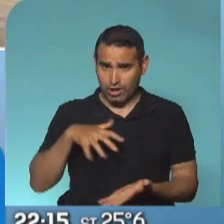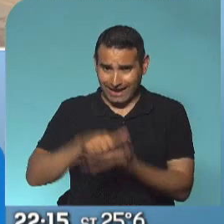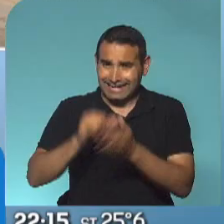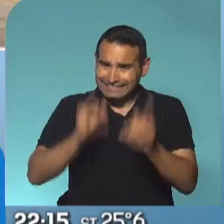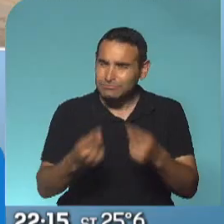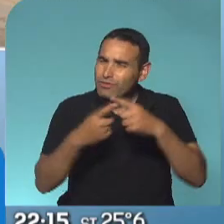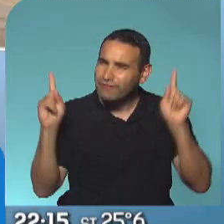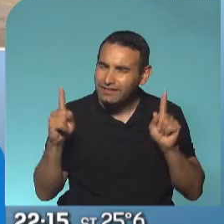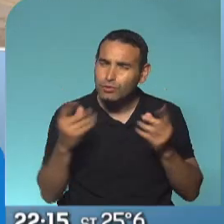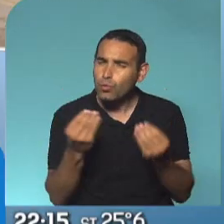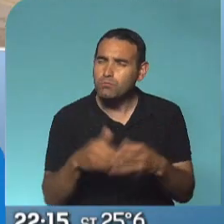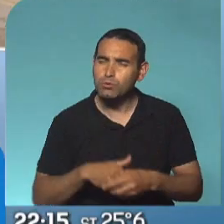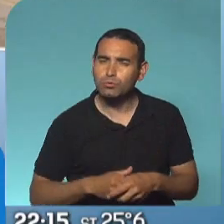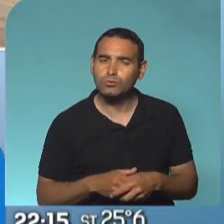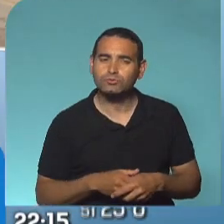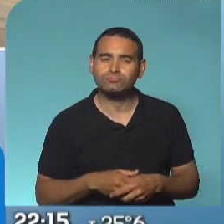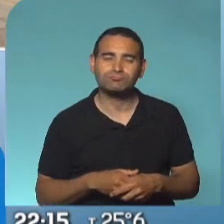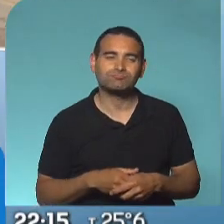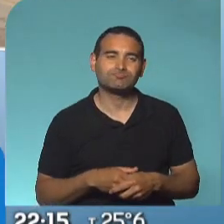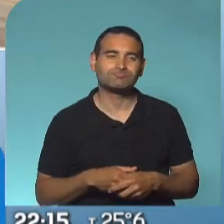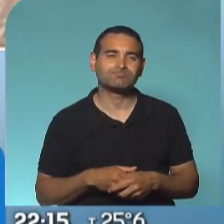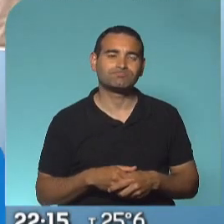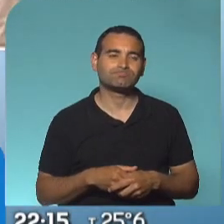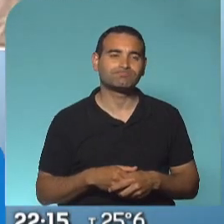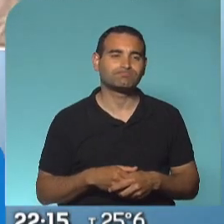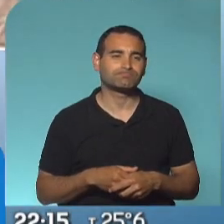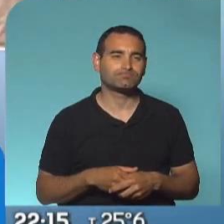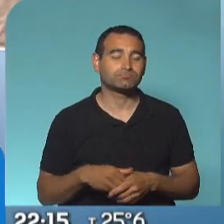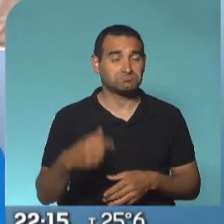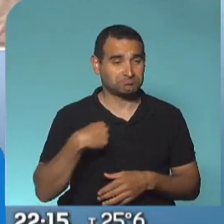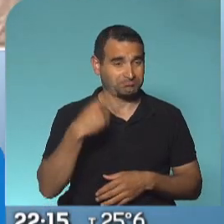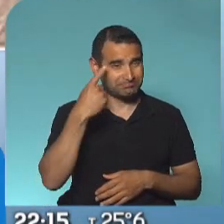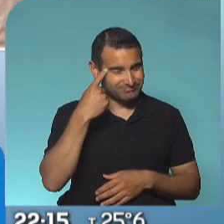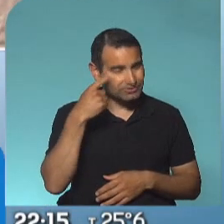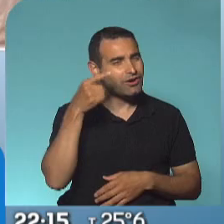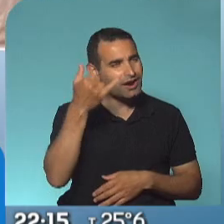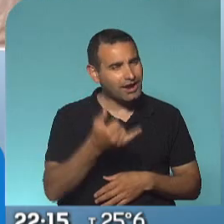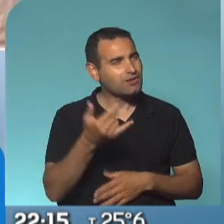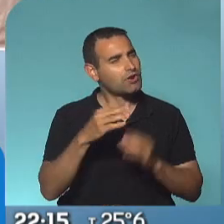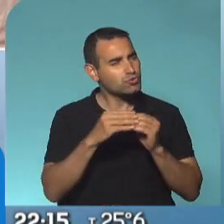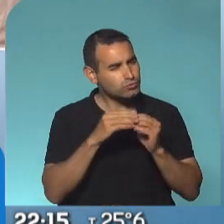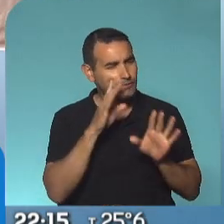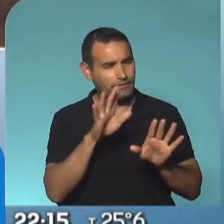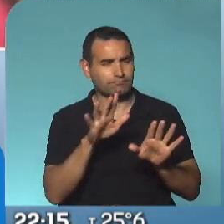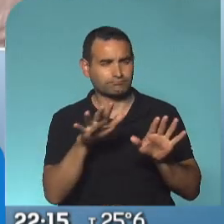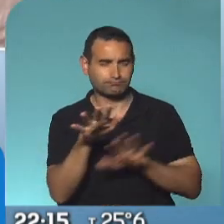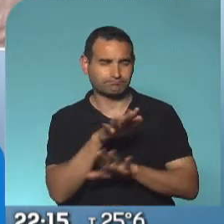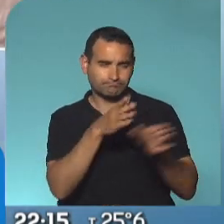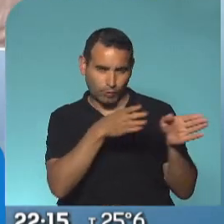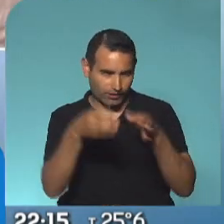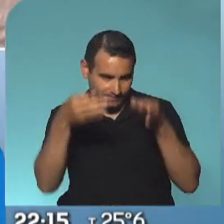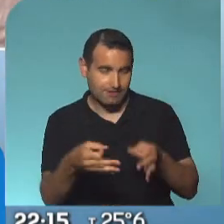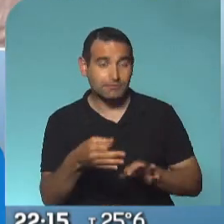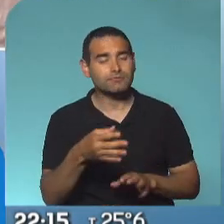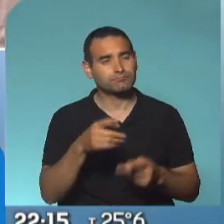otras características. ¿Qué es lo nuevo entonces? Yo creo que otra cuestión para zanjar el debate y ordenar un poco la discusión es